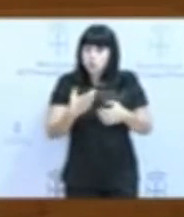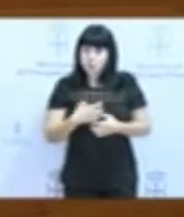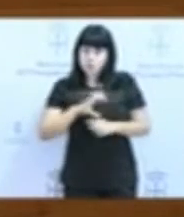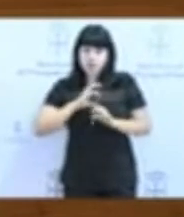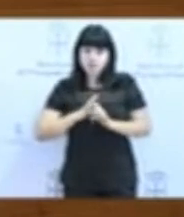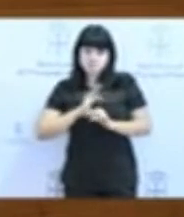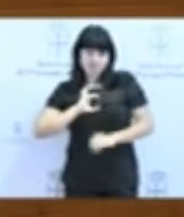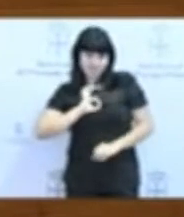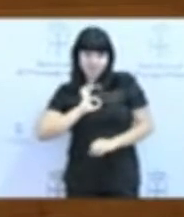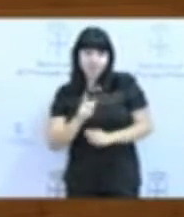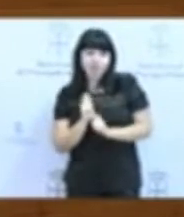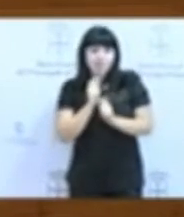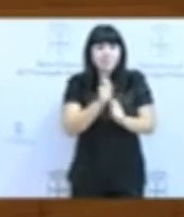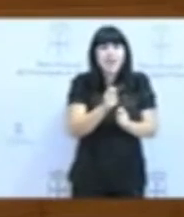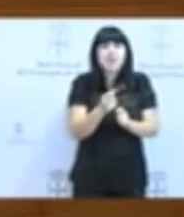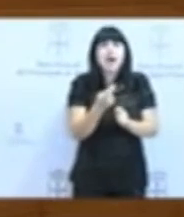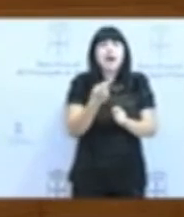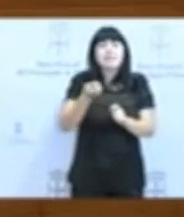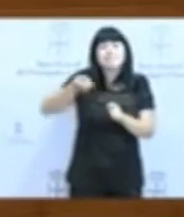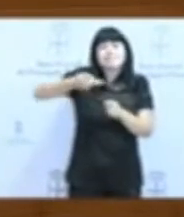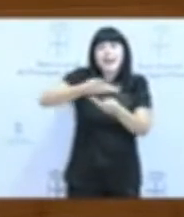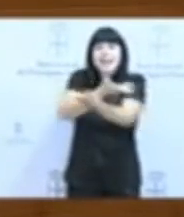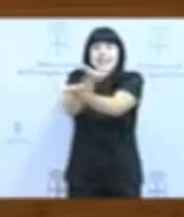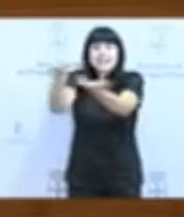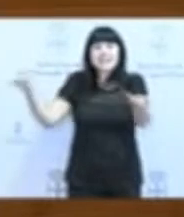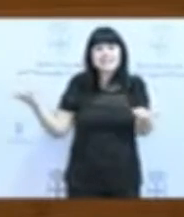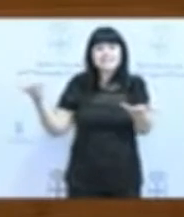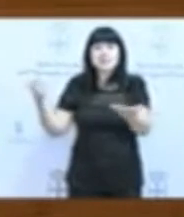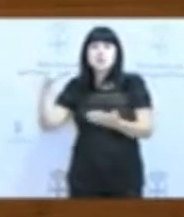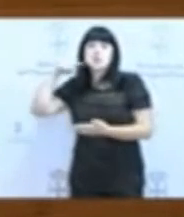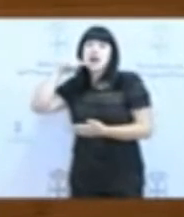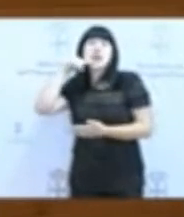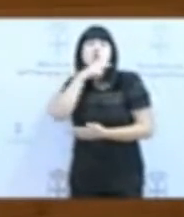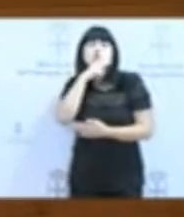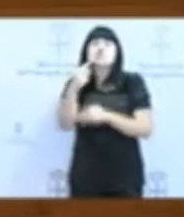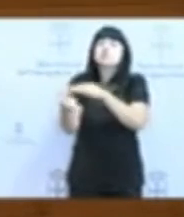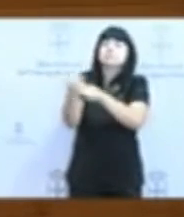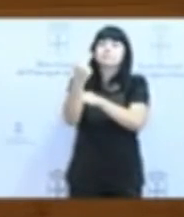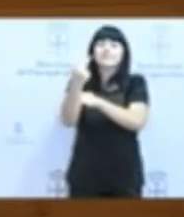manga a la afición rusa. Y a continuación dijo que le había dado un calambre.